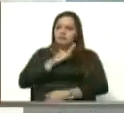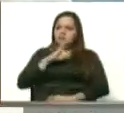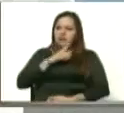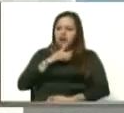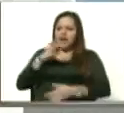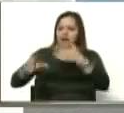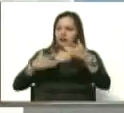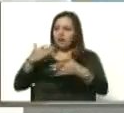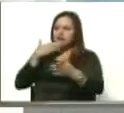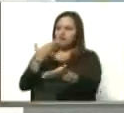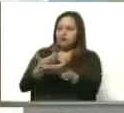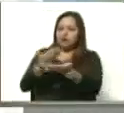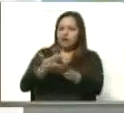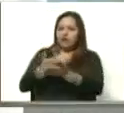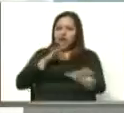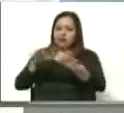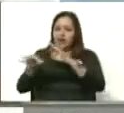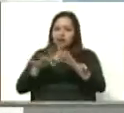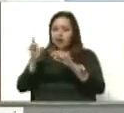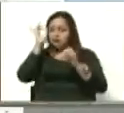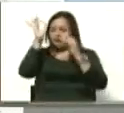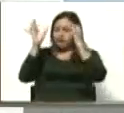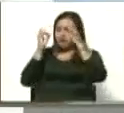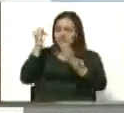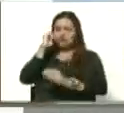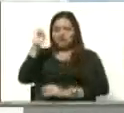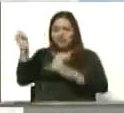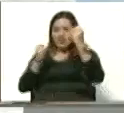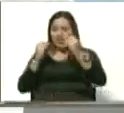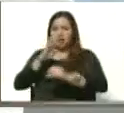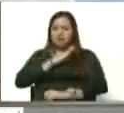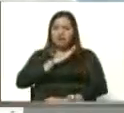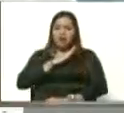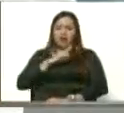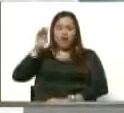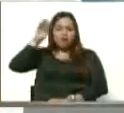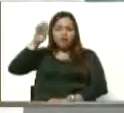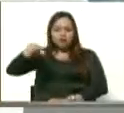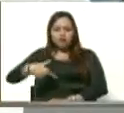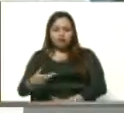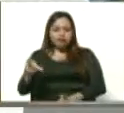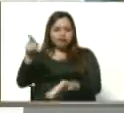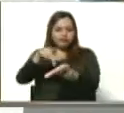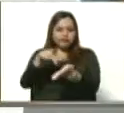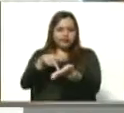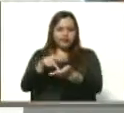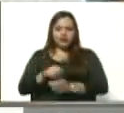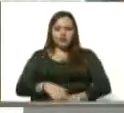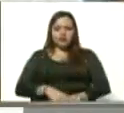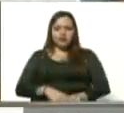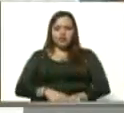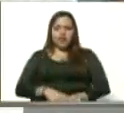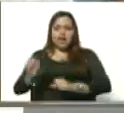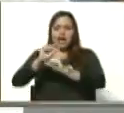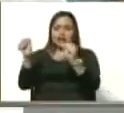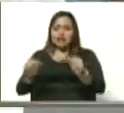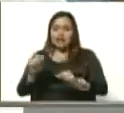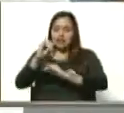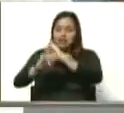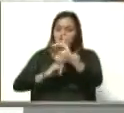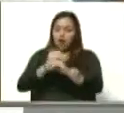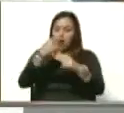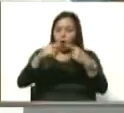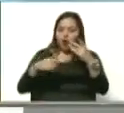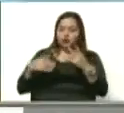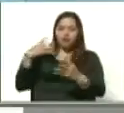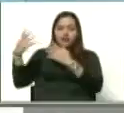distintas propuestas y creaciones para en un futuro pues participar como artistas internacionales en otros festivales. A ver,